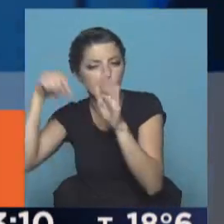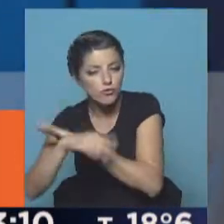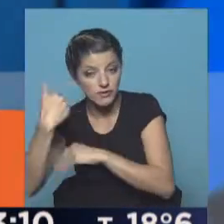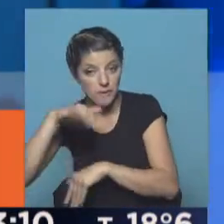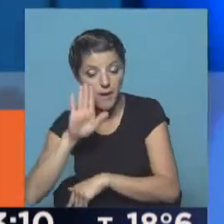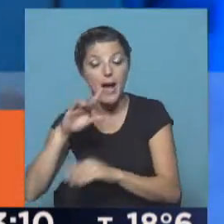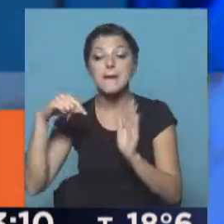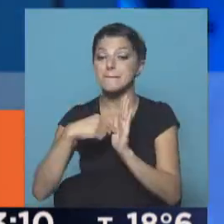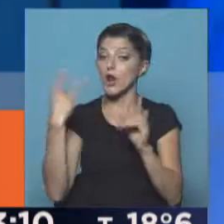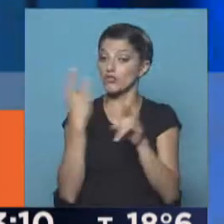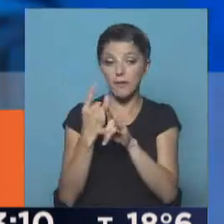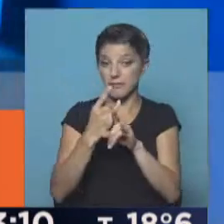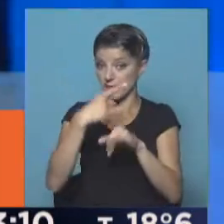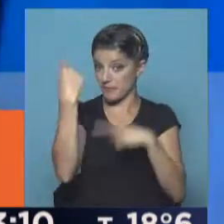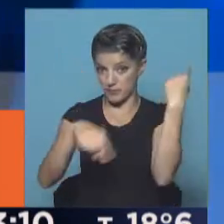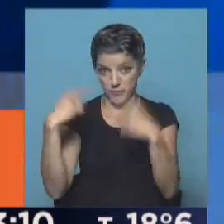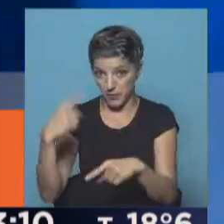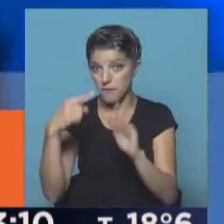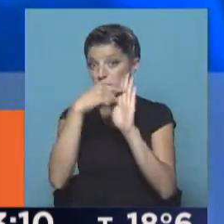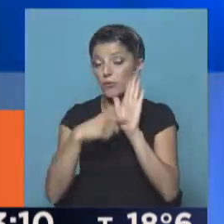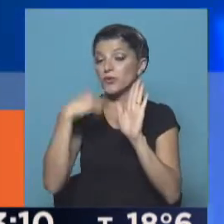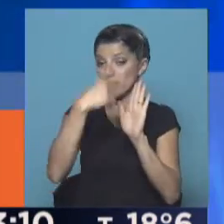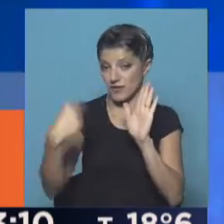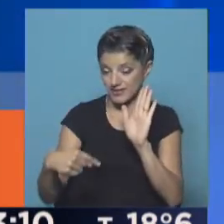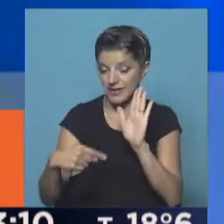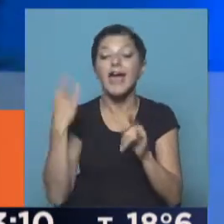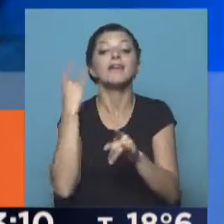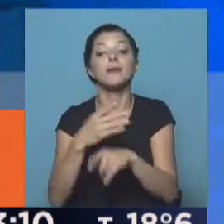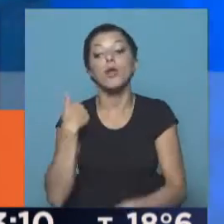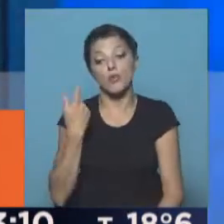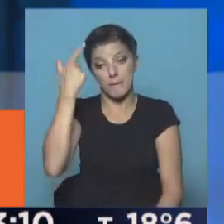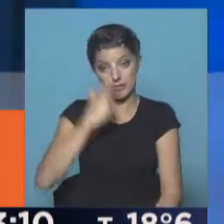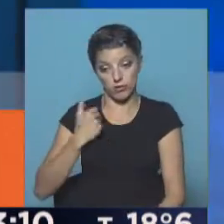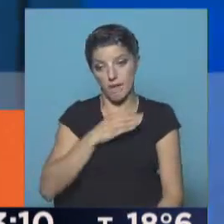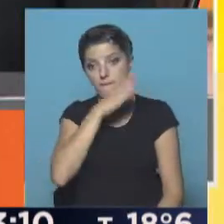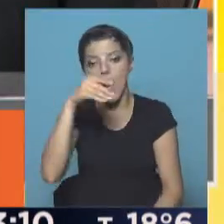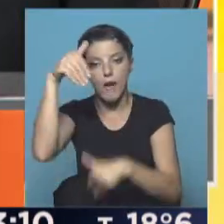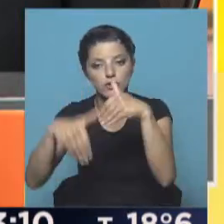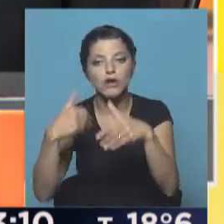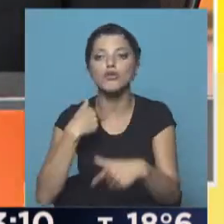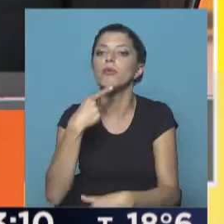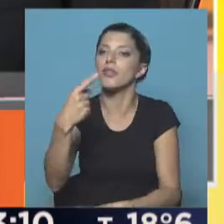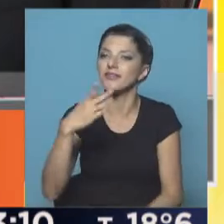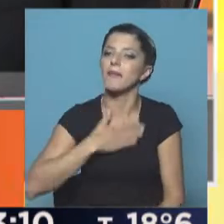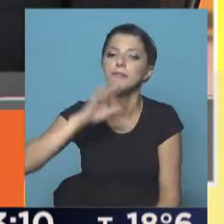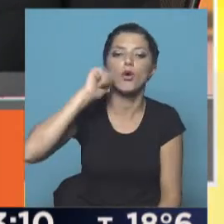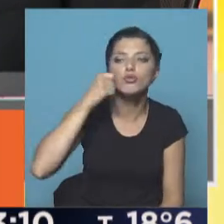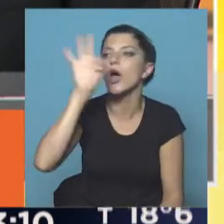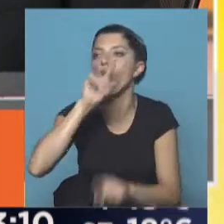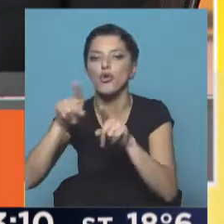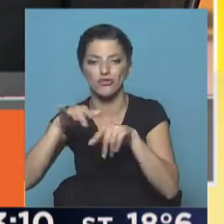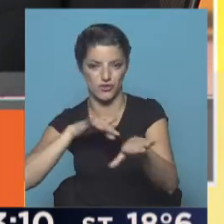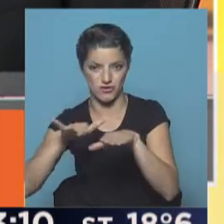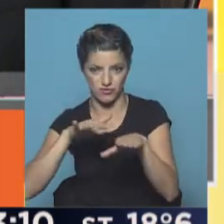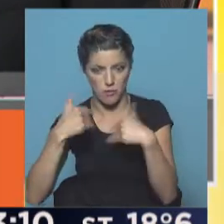de cuestiones. Siempre todas las elecciones son un momento en el cual nosotros tenemos la oportunidad de decir nos gusta o no nos gusta lo que está ocurriendo y creo que está bien que